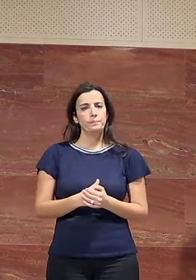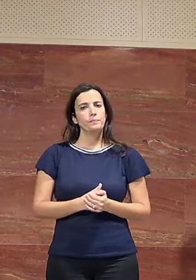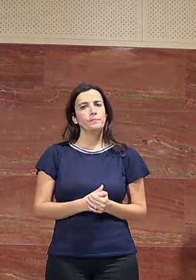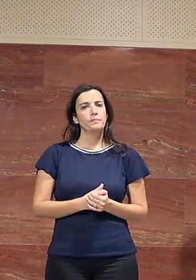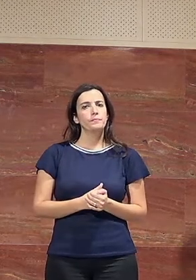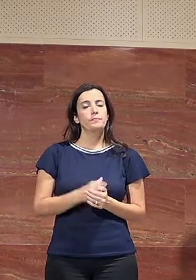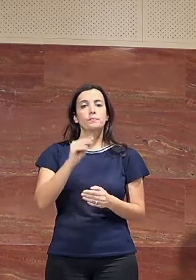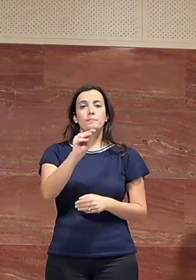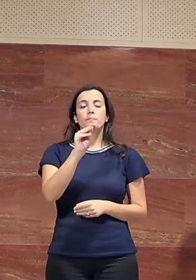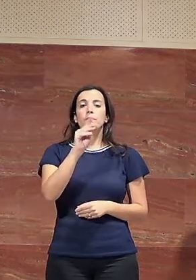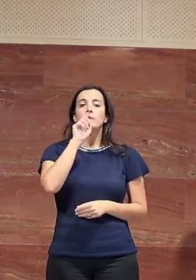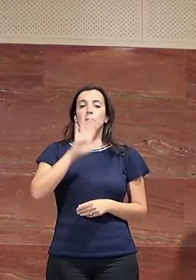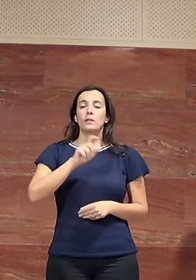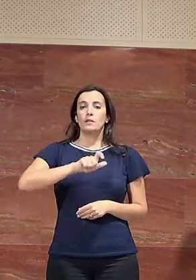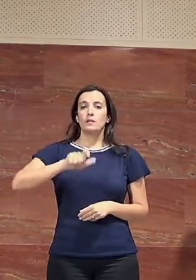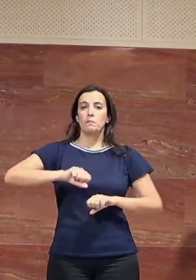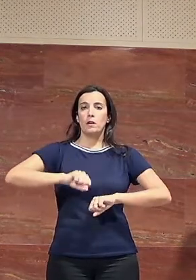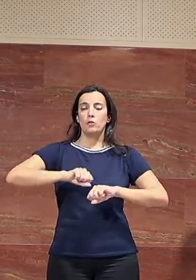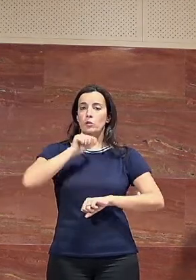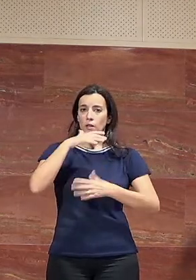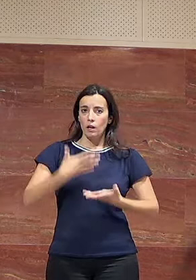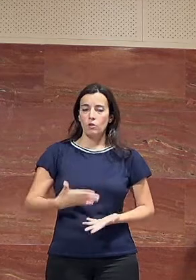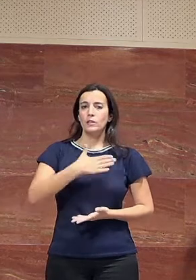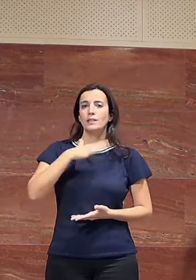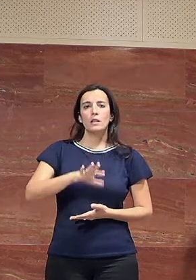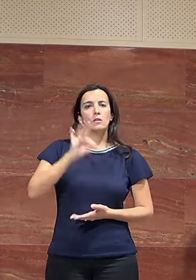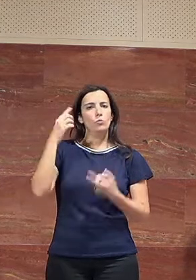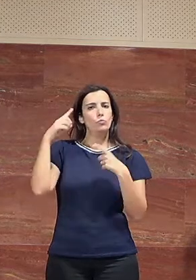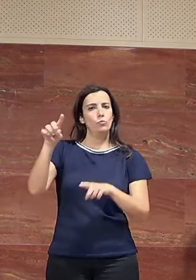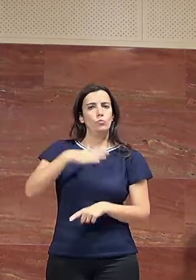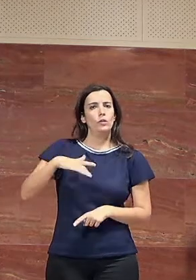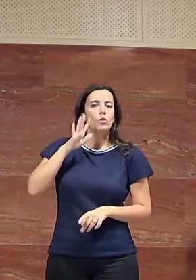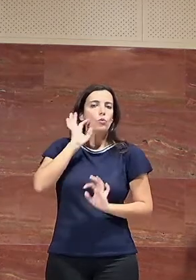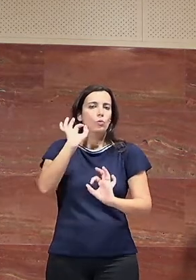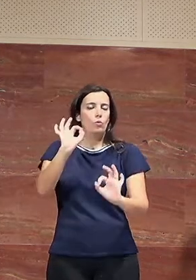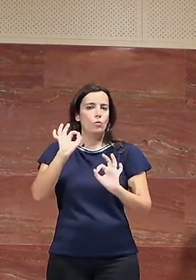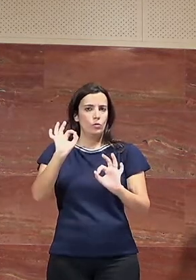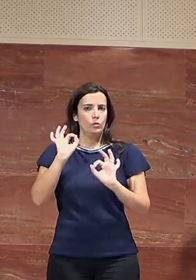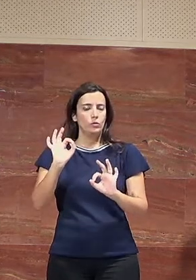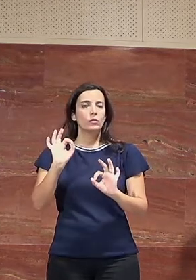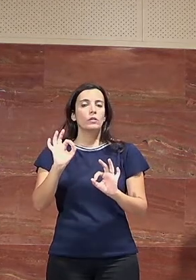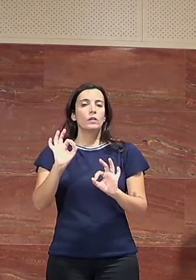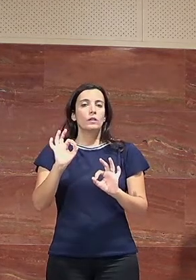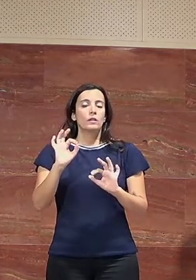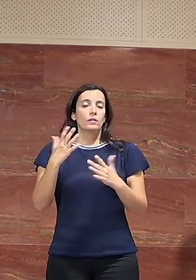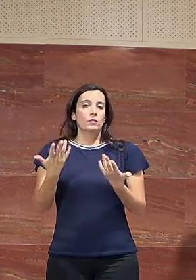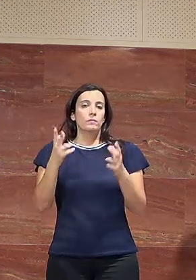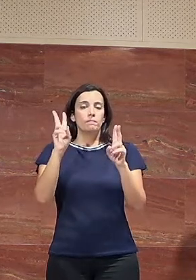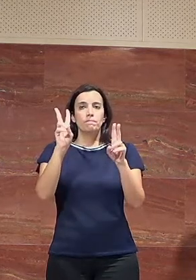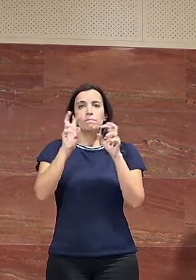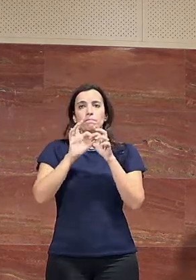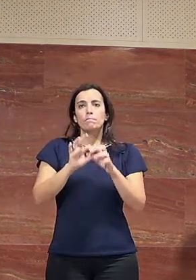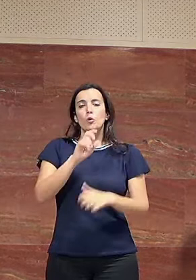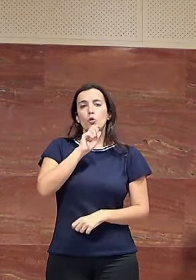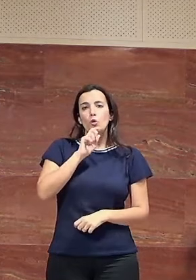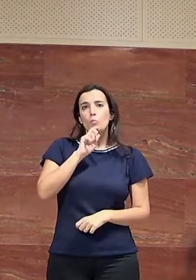Parece que las personas mayores hoy en día quieren tomar sus propias decisiones, como es lógico, sobre cómo, con